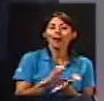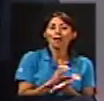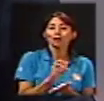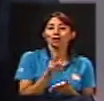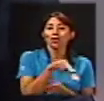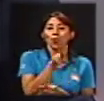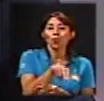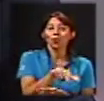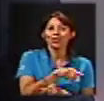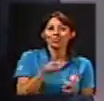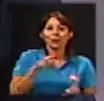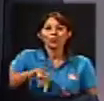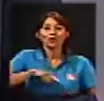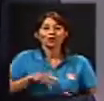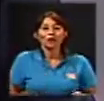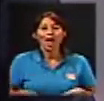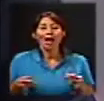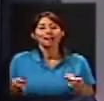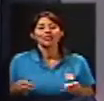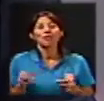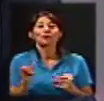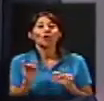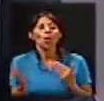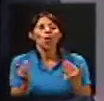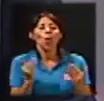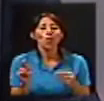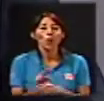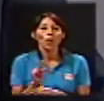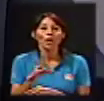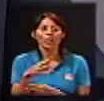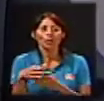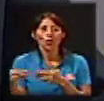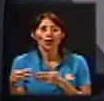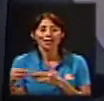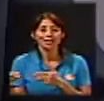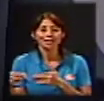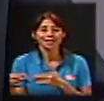dólares. Usted hace la relación. Por ejemplo, yo le traje